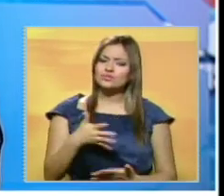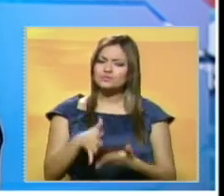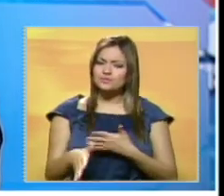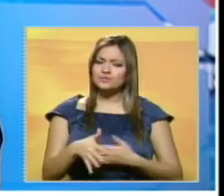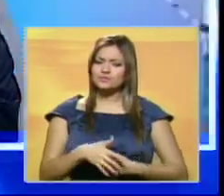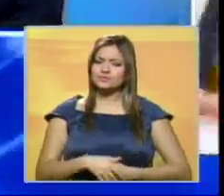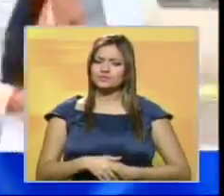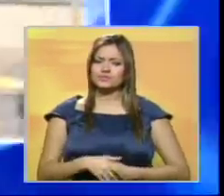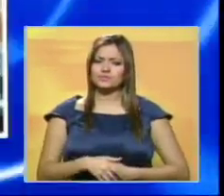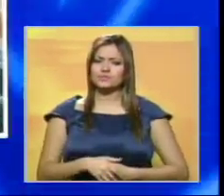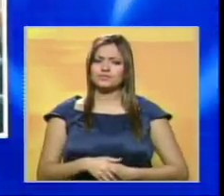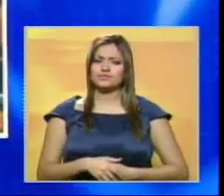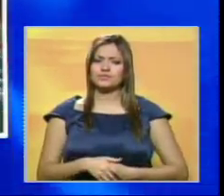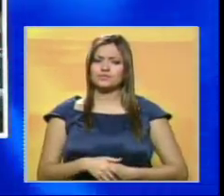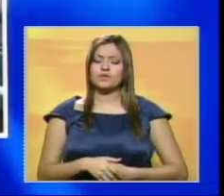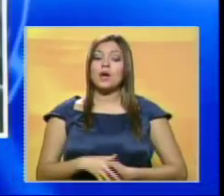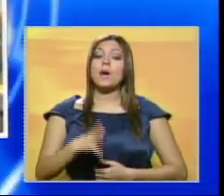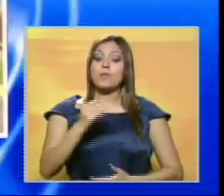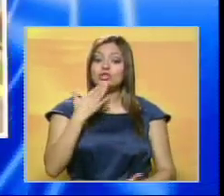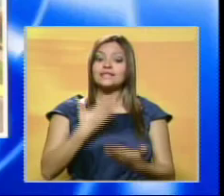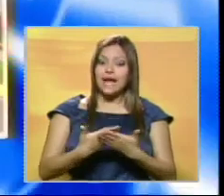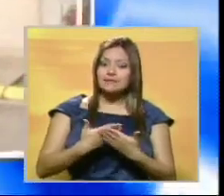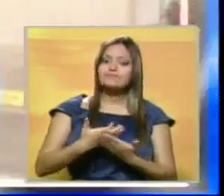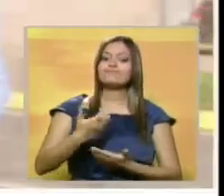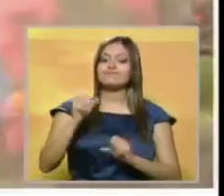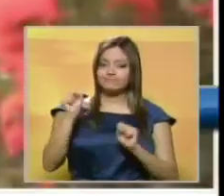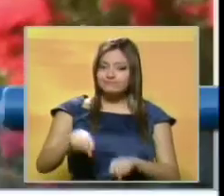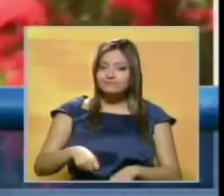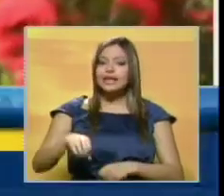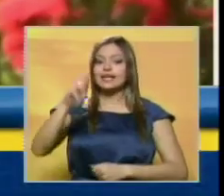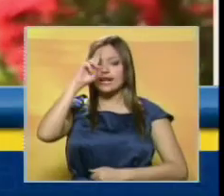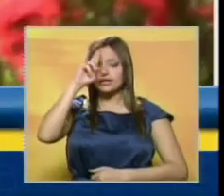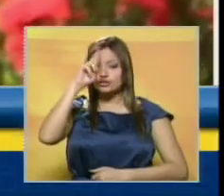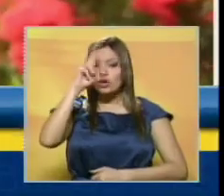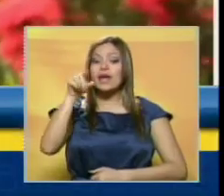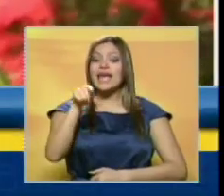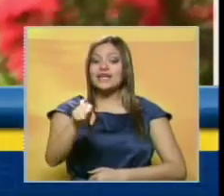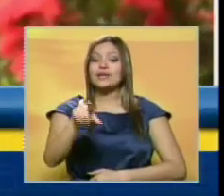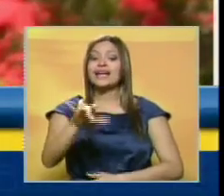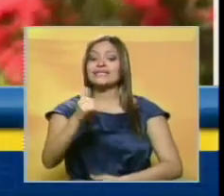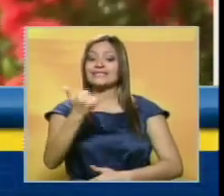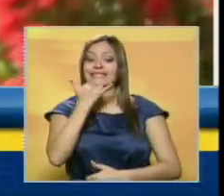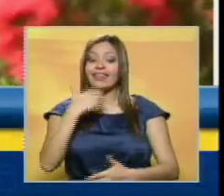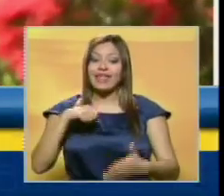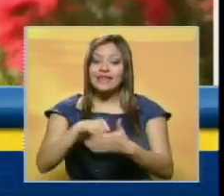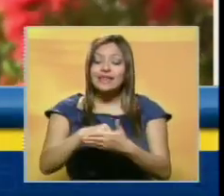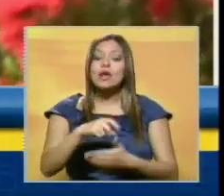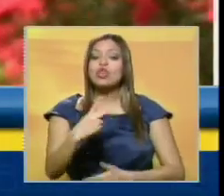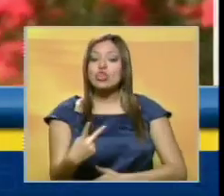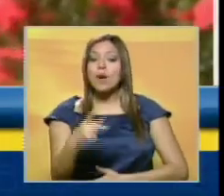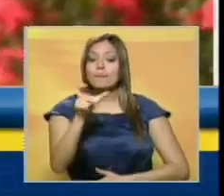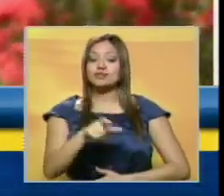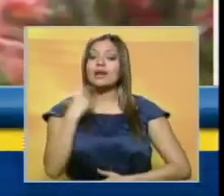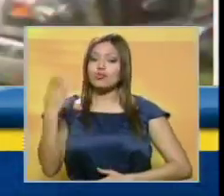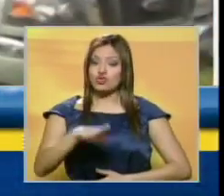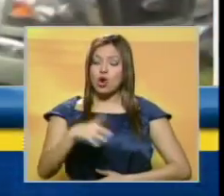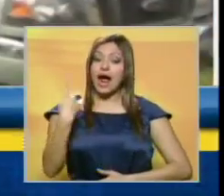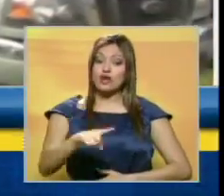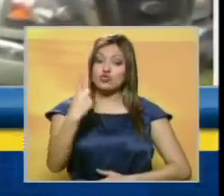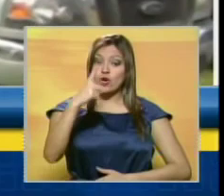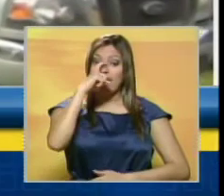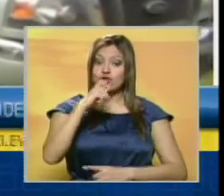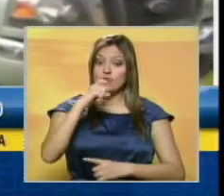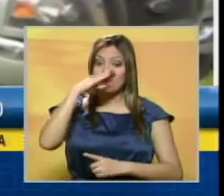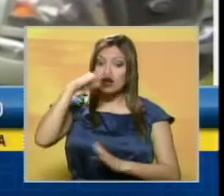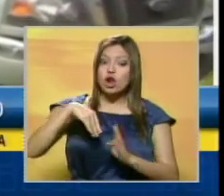información. Sí, muchísimas gracias por el pase. Efectivamente, ocurrió un accidente donde mueren 2 personas, una de ellas un menor